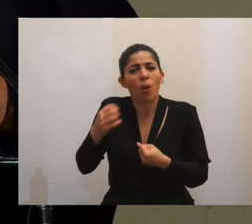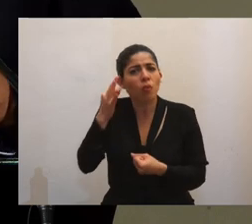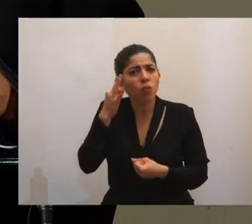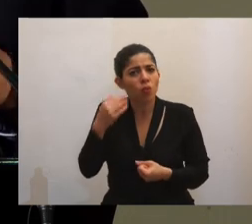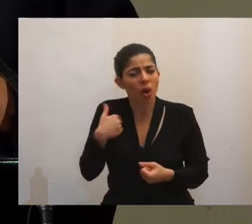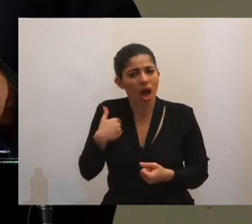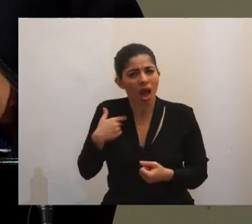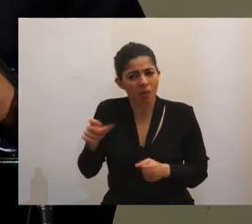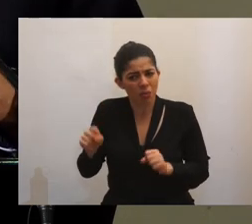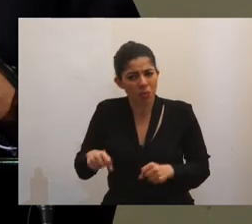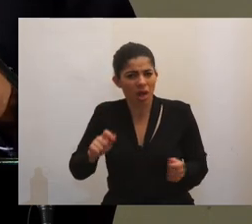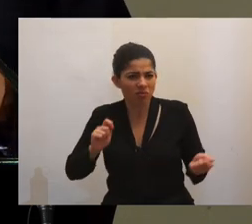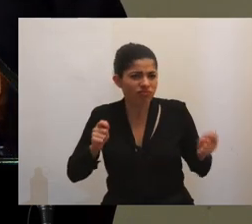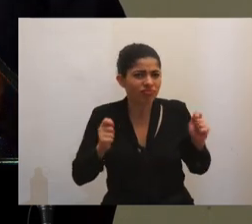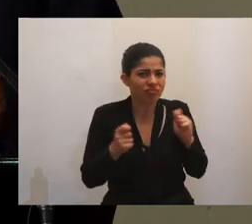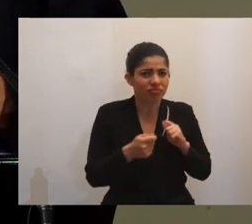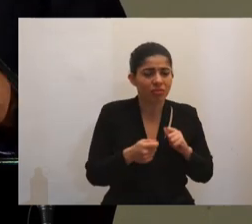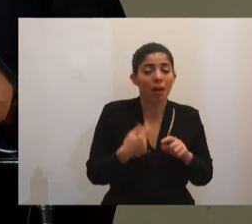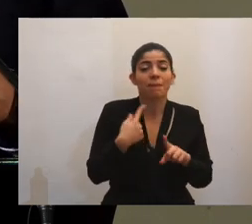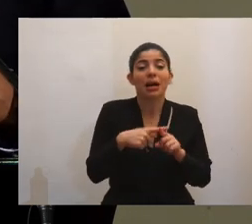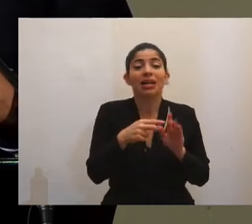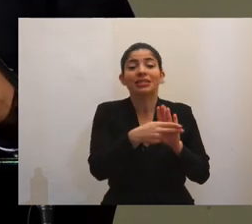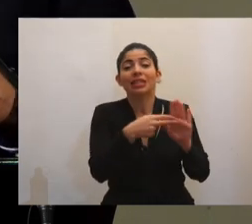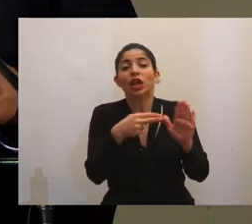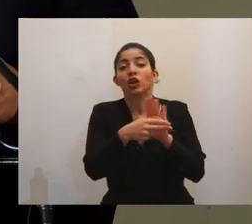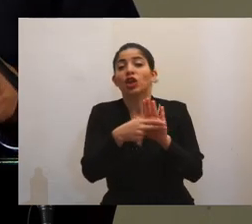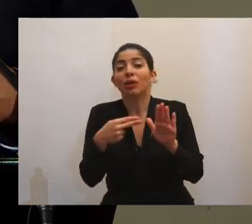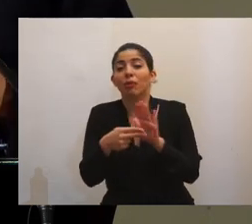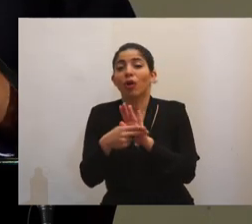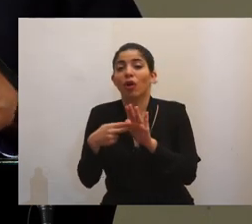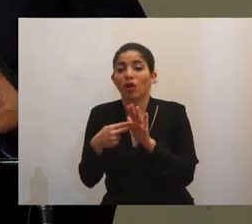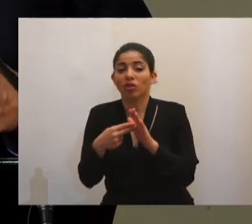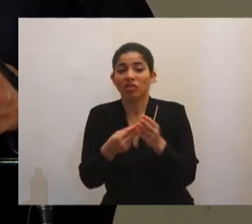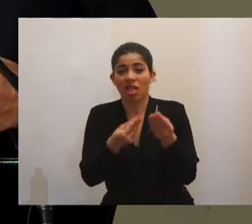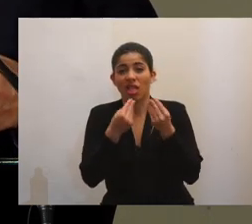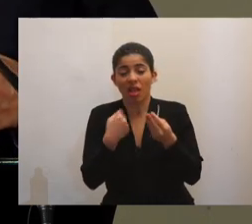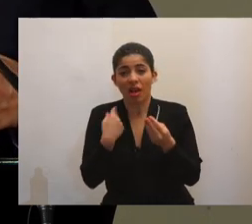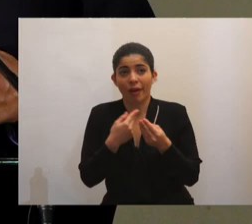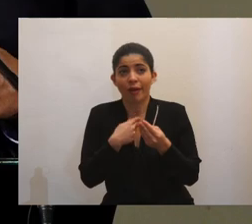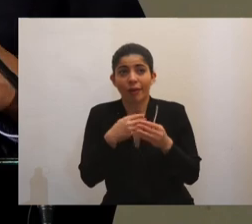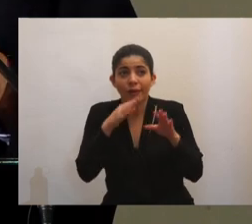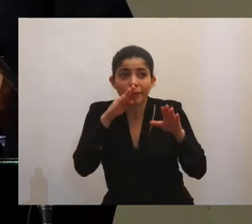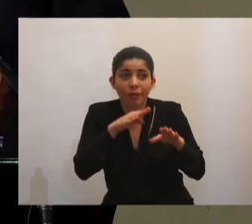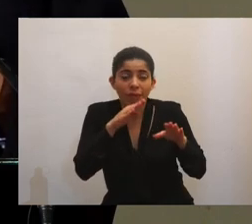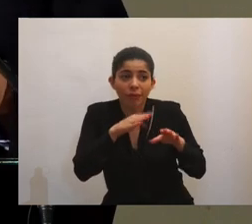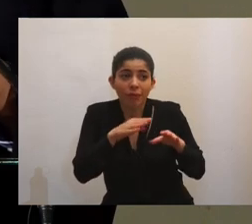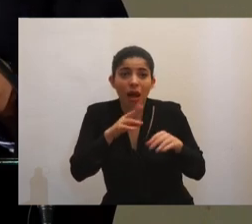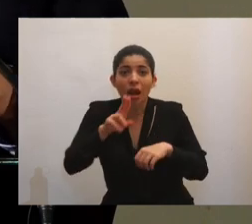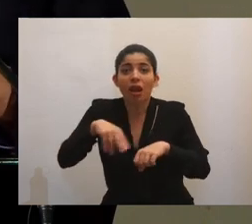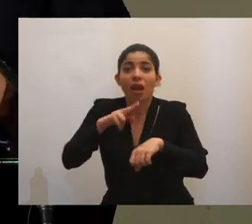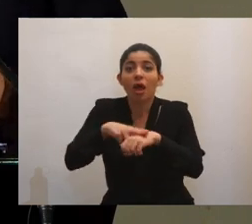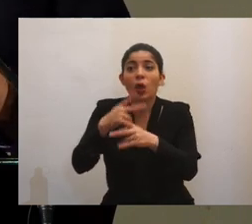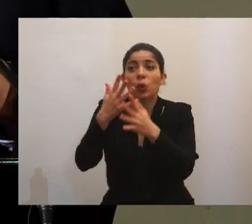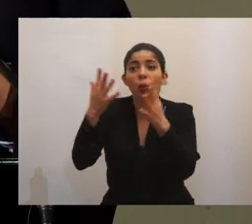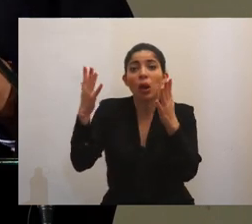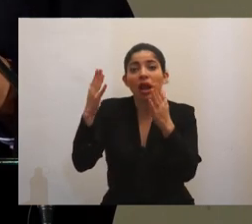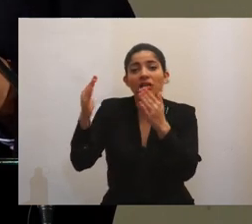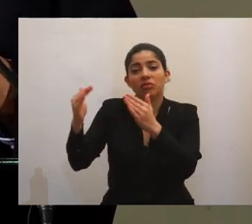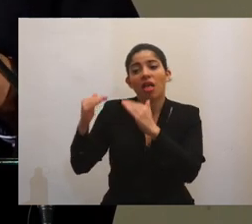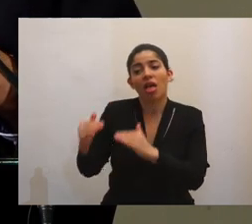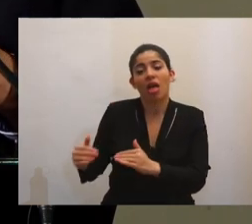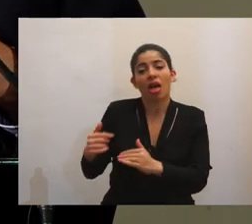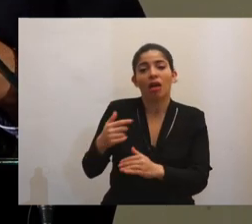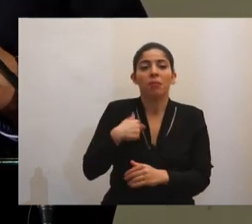mujeres y esos estereotipos que constantemente nos han hecho subordinar a la naturaleza a nuestras